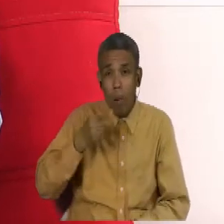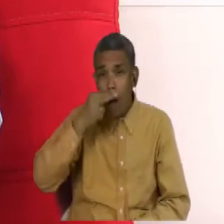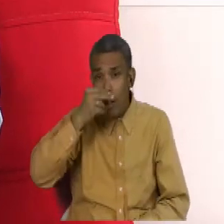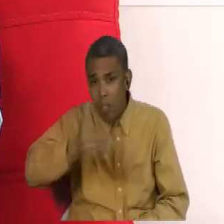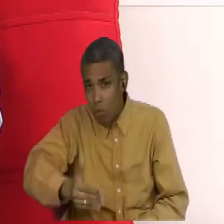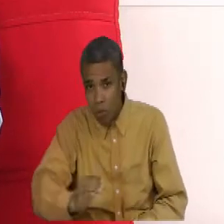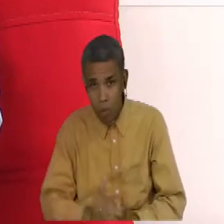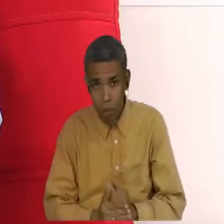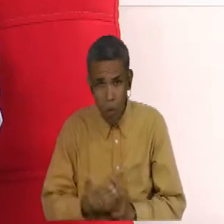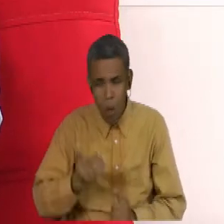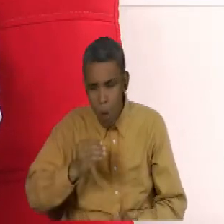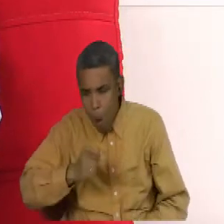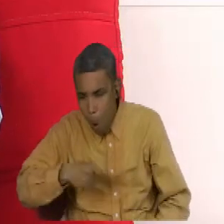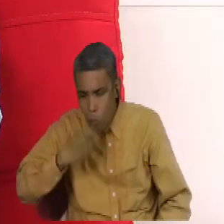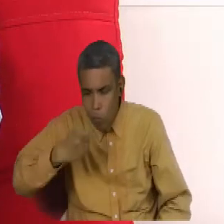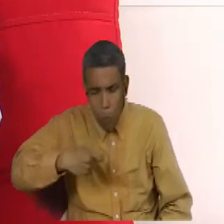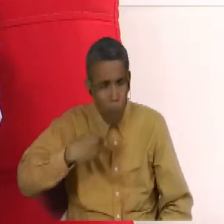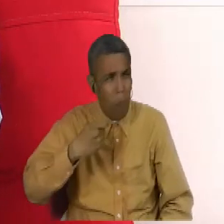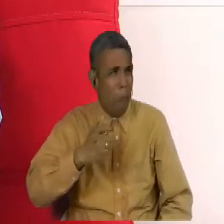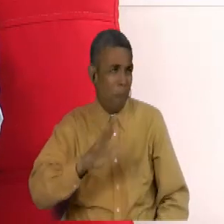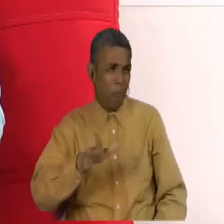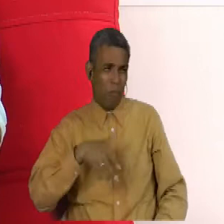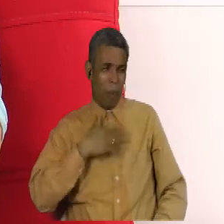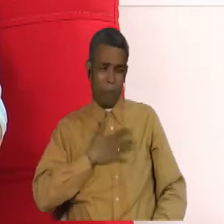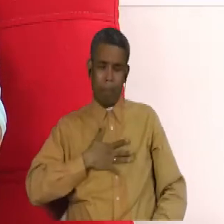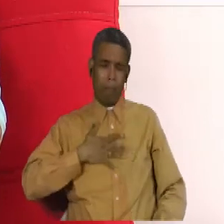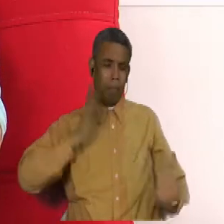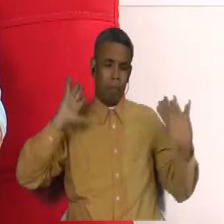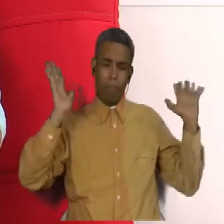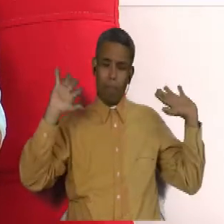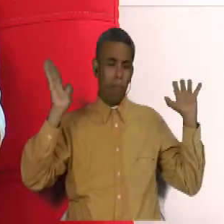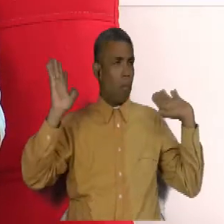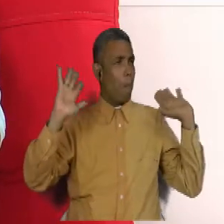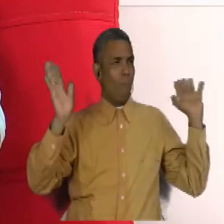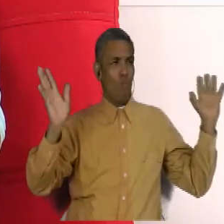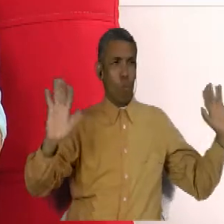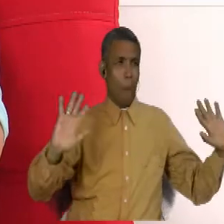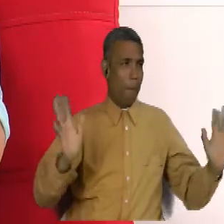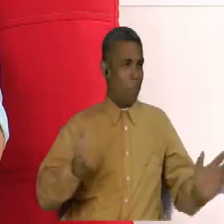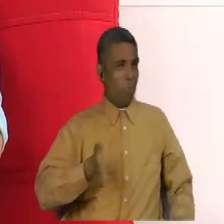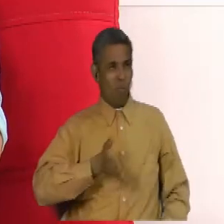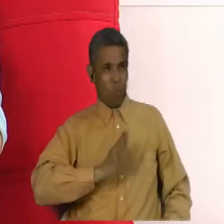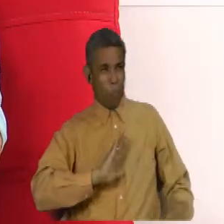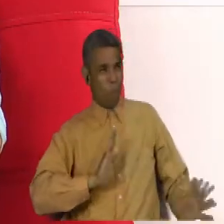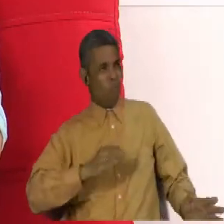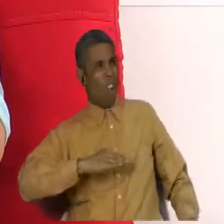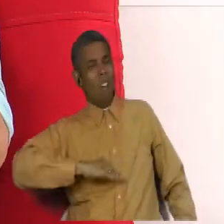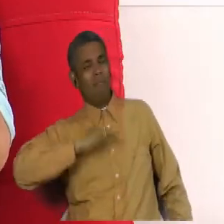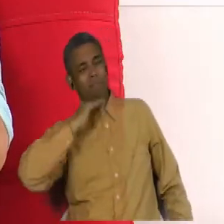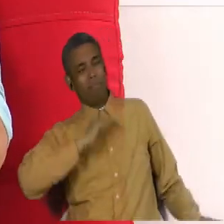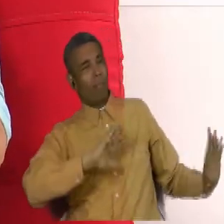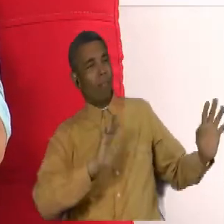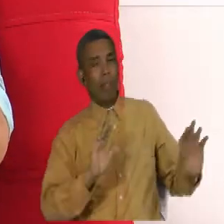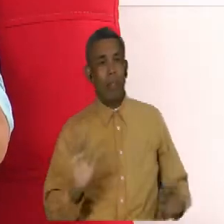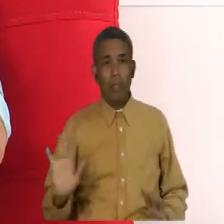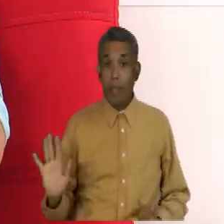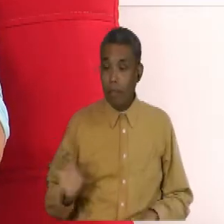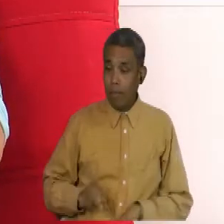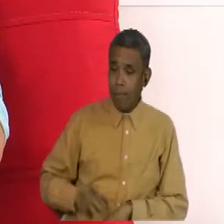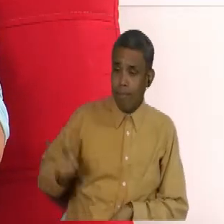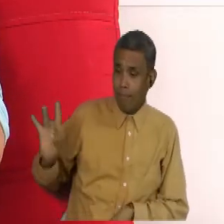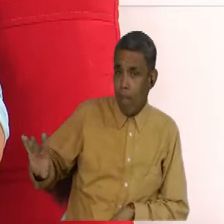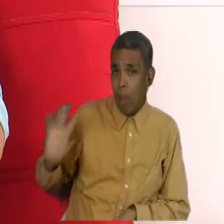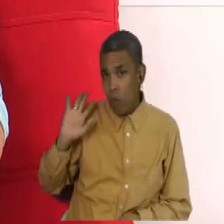nacemos aprendidos. Sí. Pero deben ser proporcionales en carbohidratos, que tiene que ver con todas